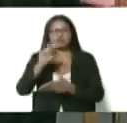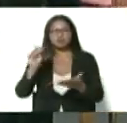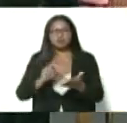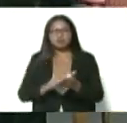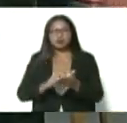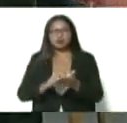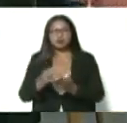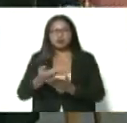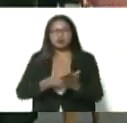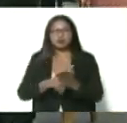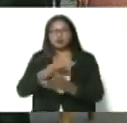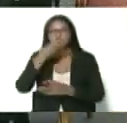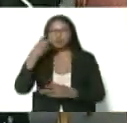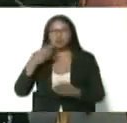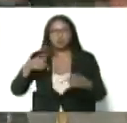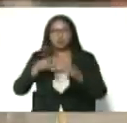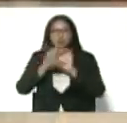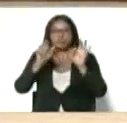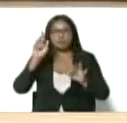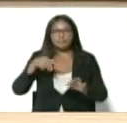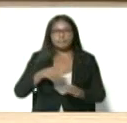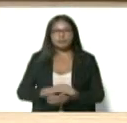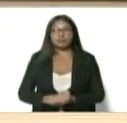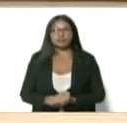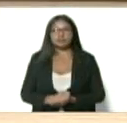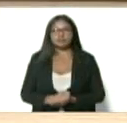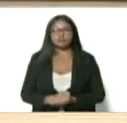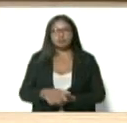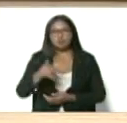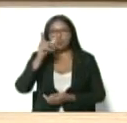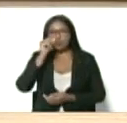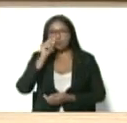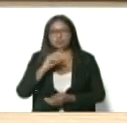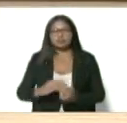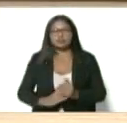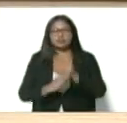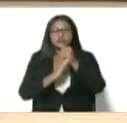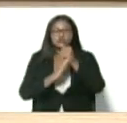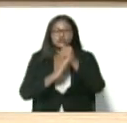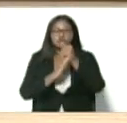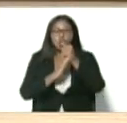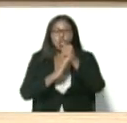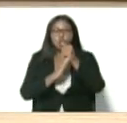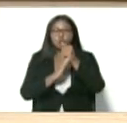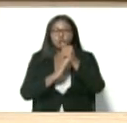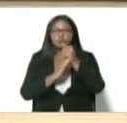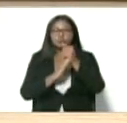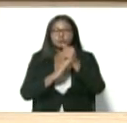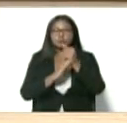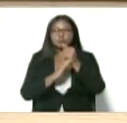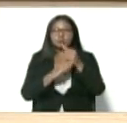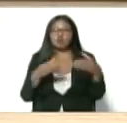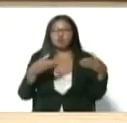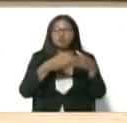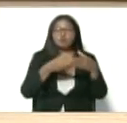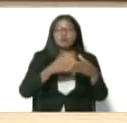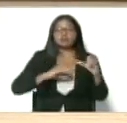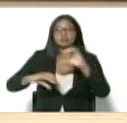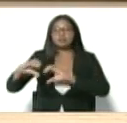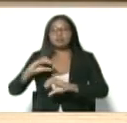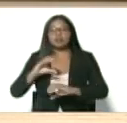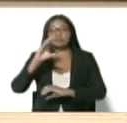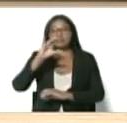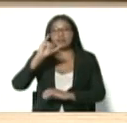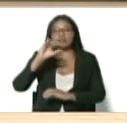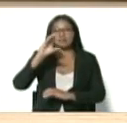antidrogas mayor general lópez vargas del director del cuerpo de investigaciones científicas penales